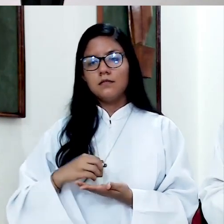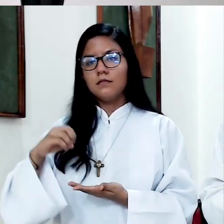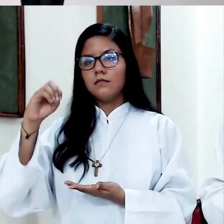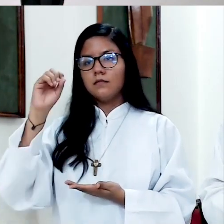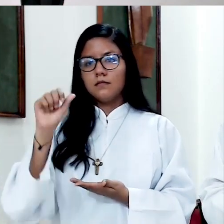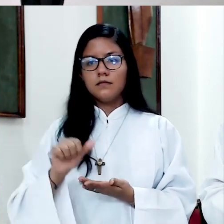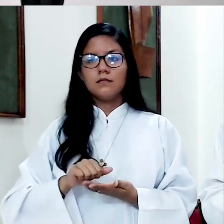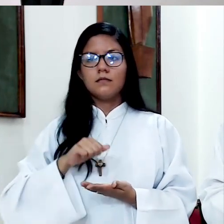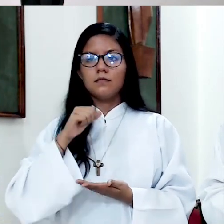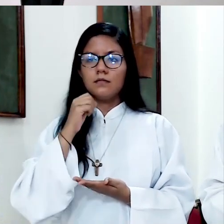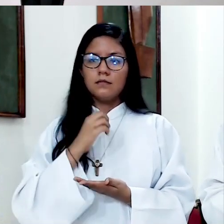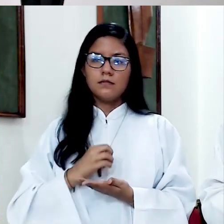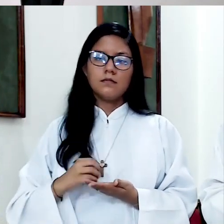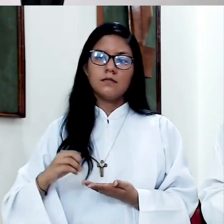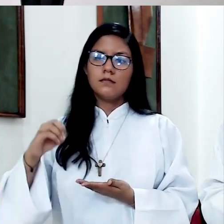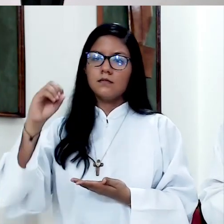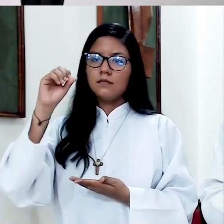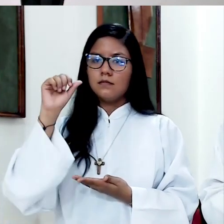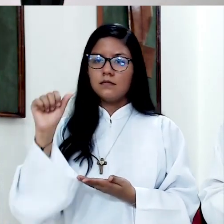hosanna.